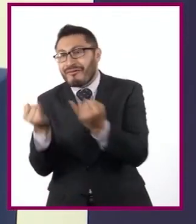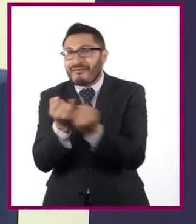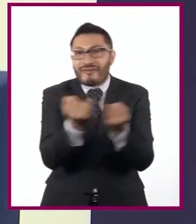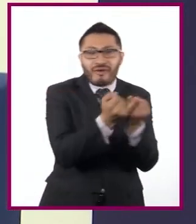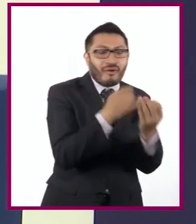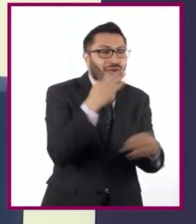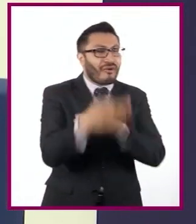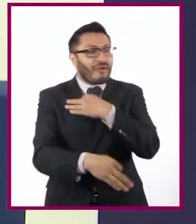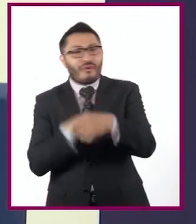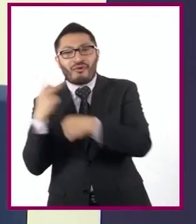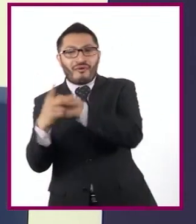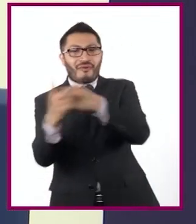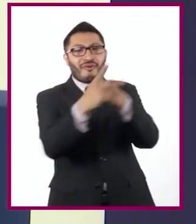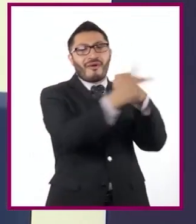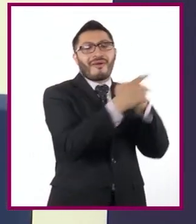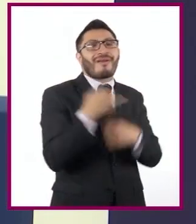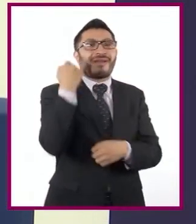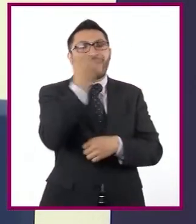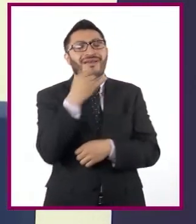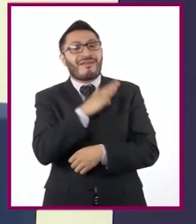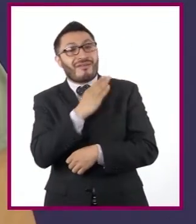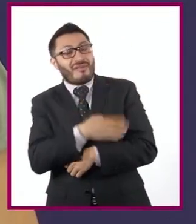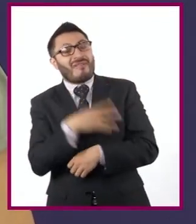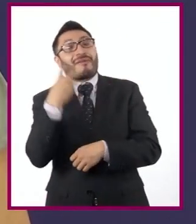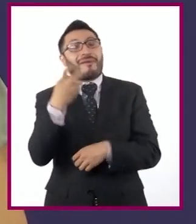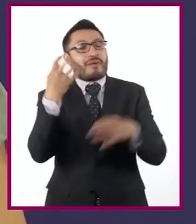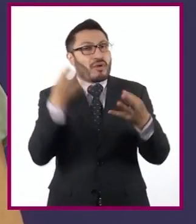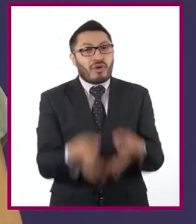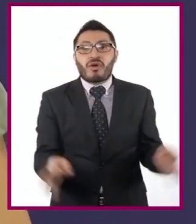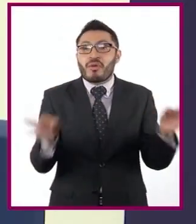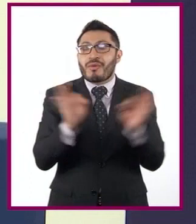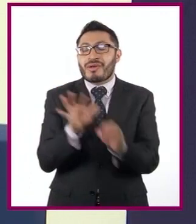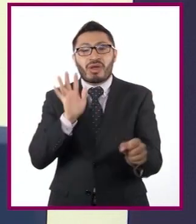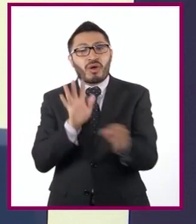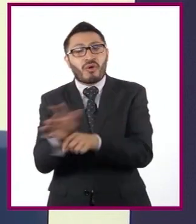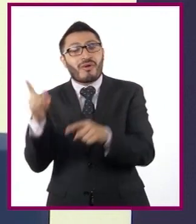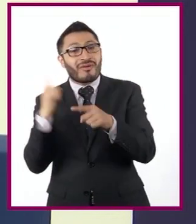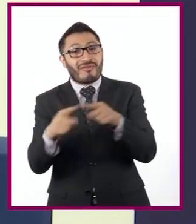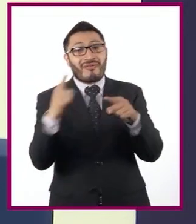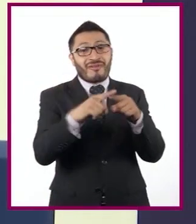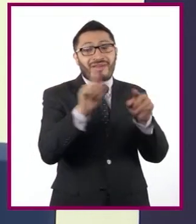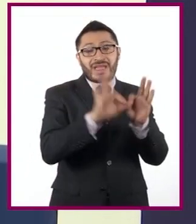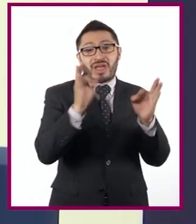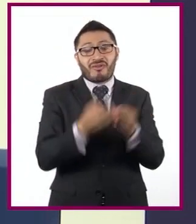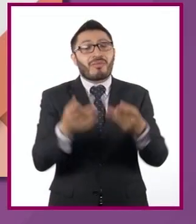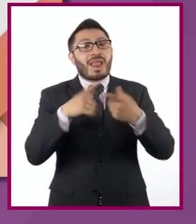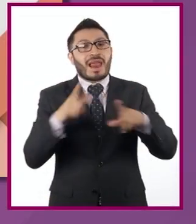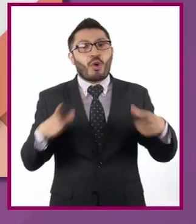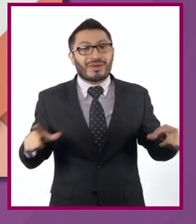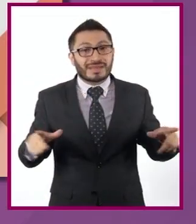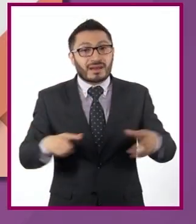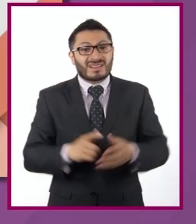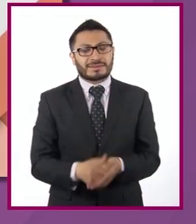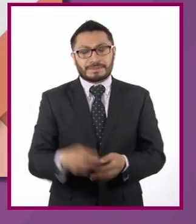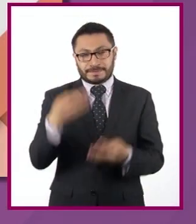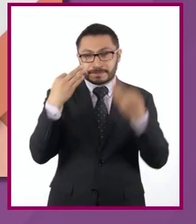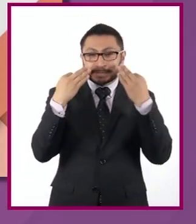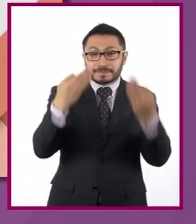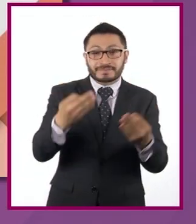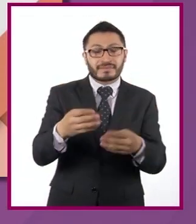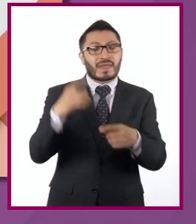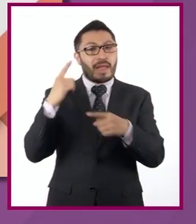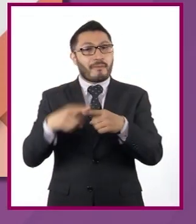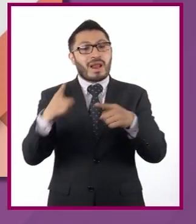habla española. Por ello, debemos tener en cuenta las variantes lingüísticas. Veamos.